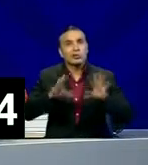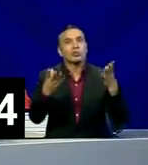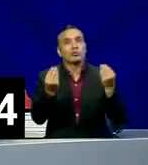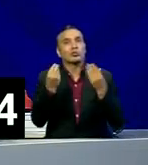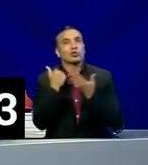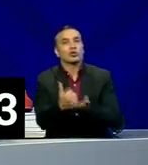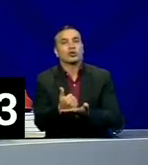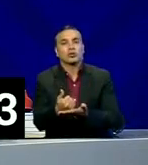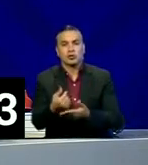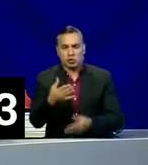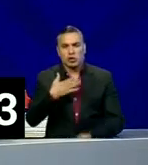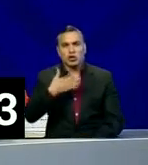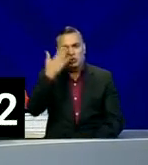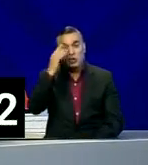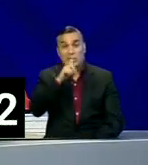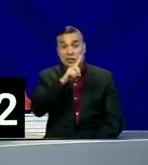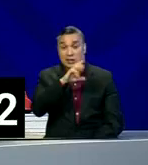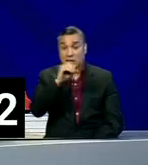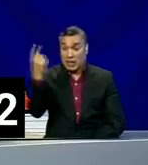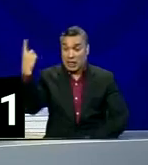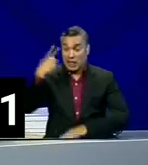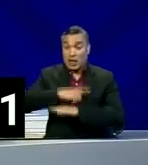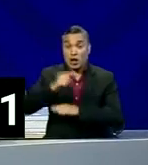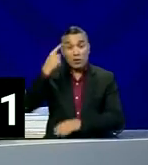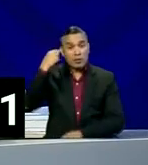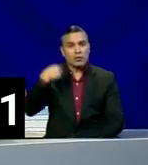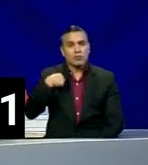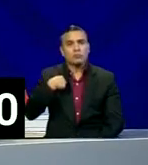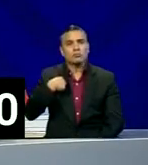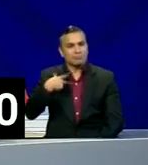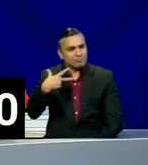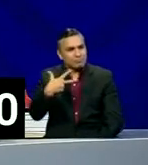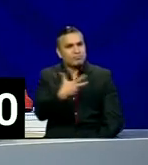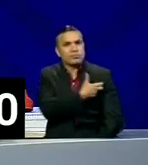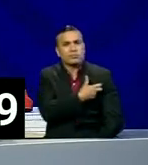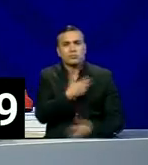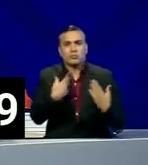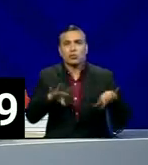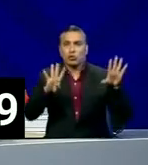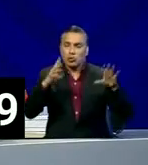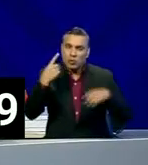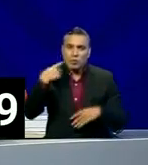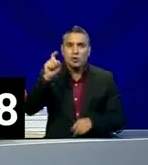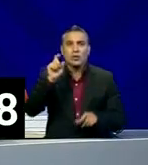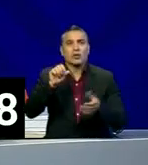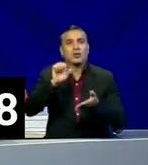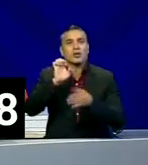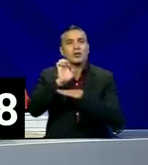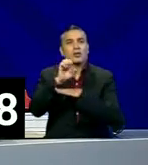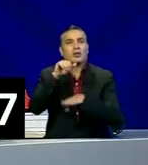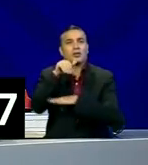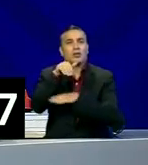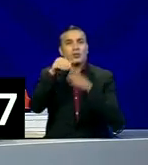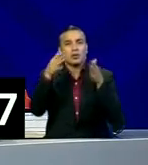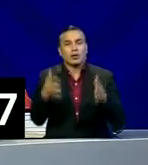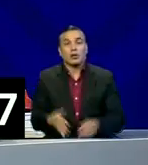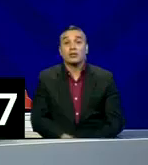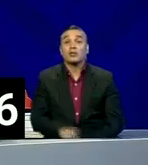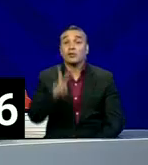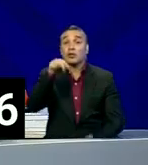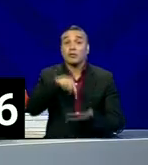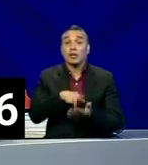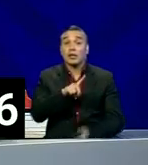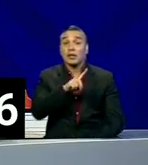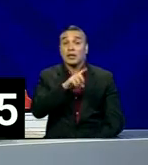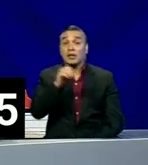que en los primeros 100 días de gobierno vamos a vacunar al menos 9 millones de ecuatorianos. Hay 2.100 centros de